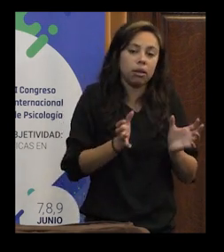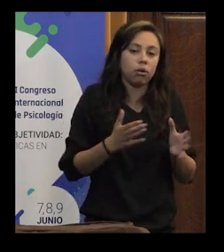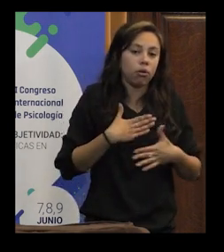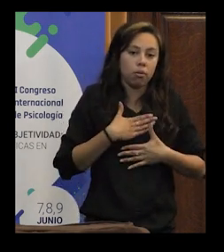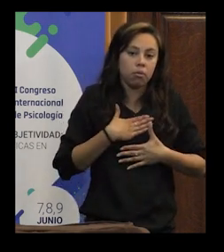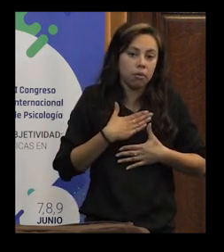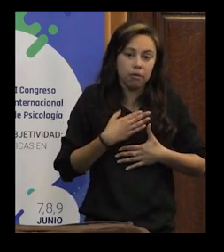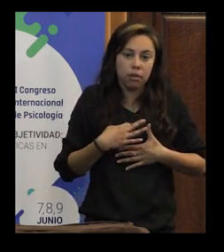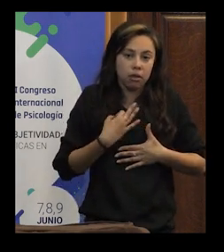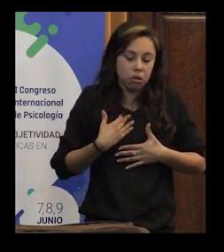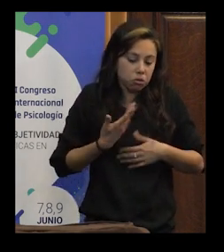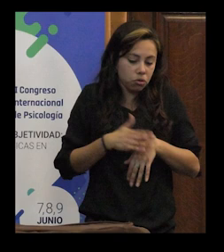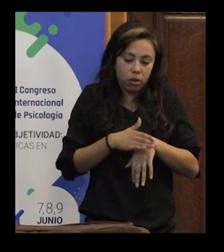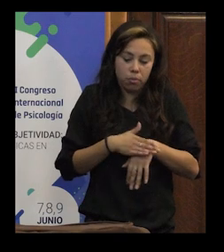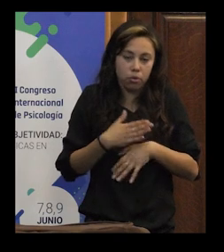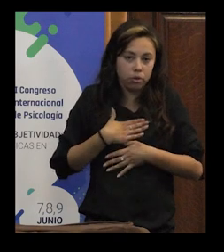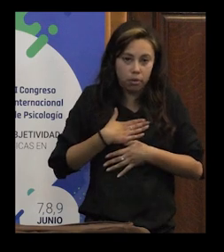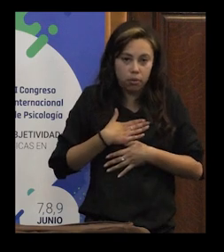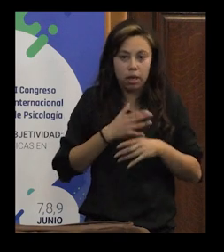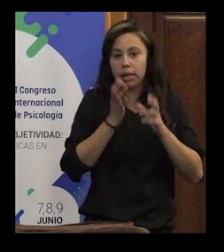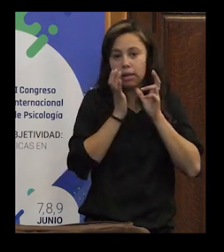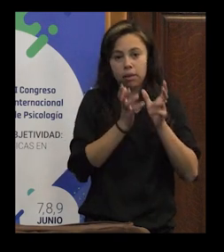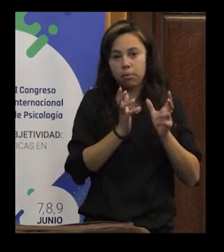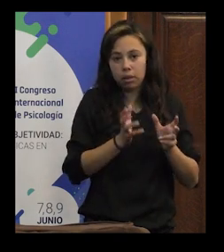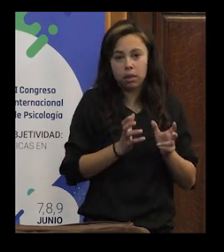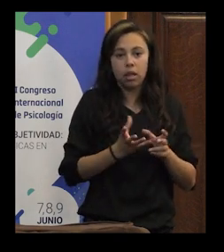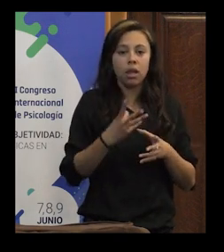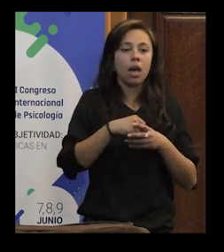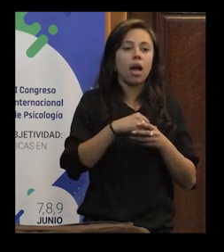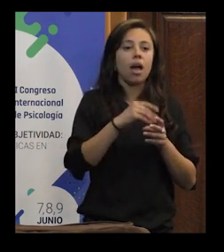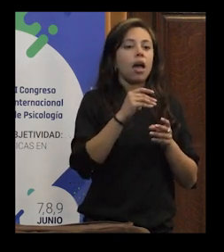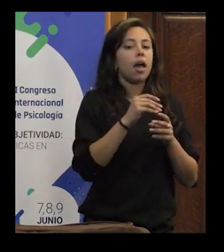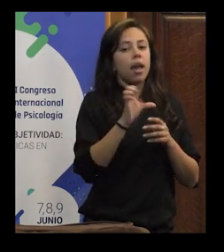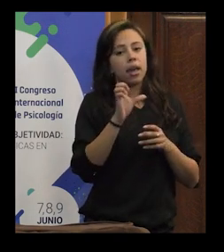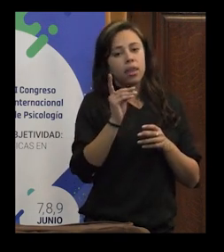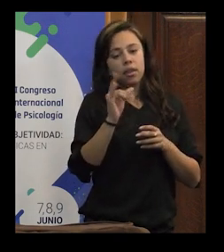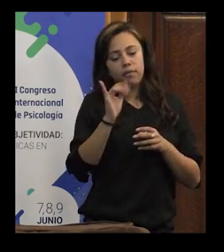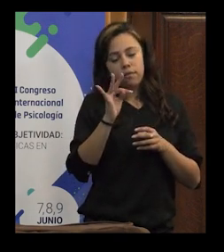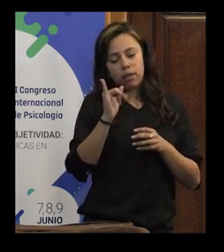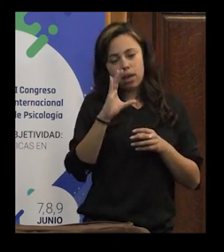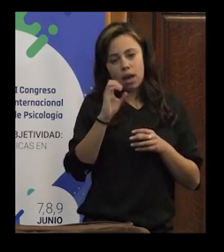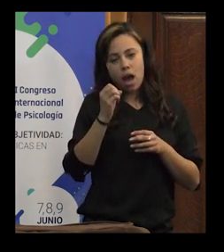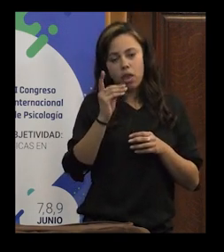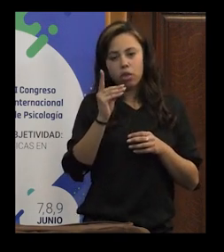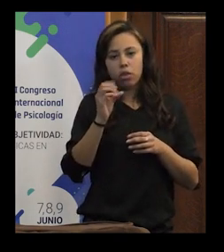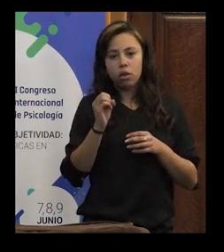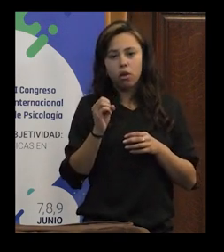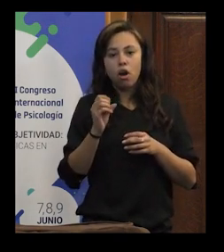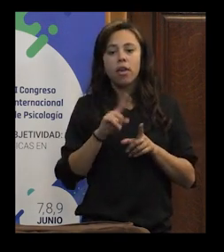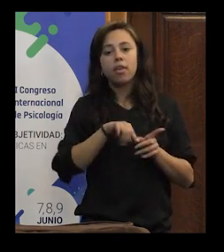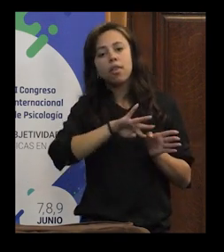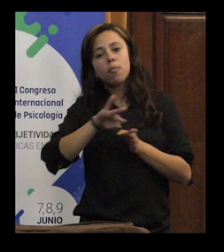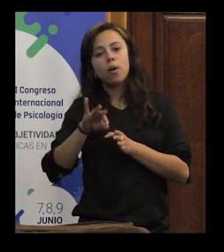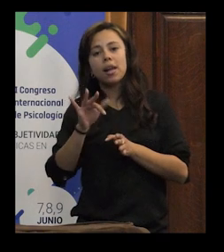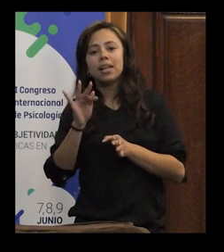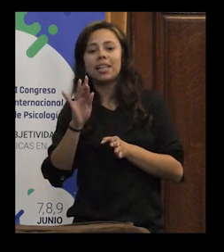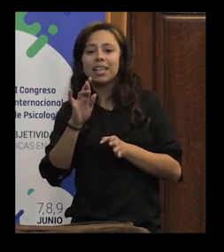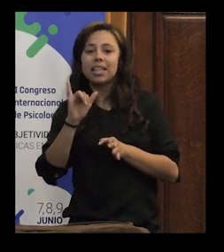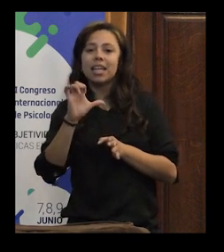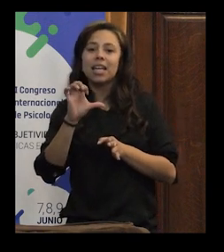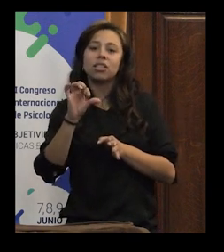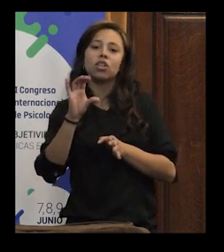si prefieren, el riesgo encarnado, define quién es la persona. Y en